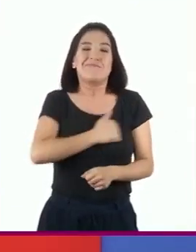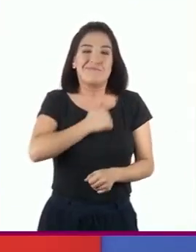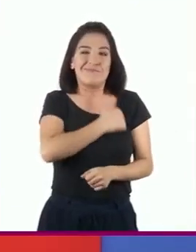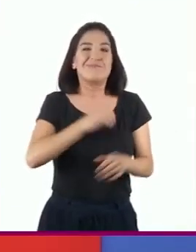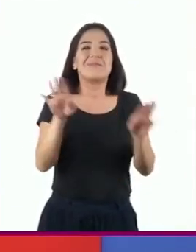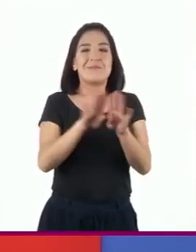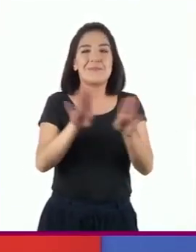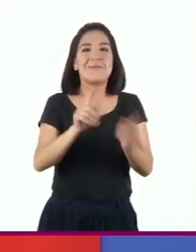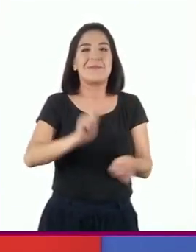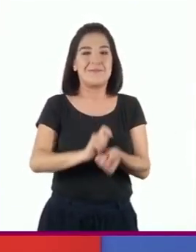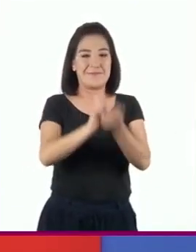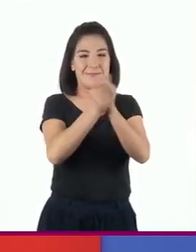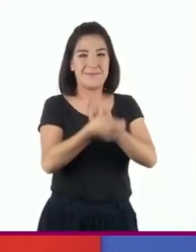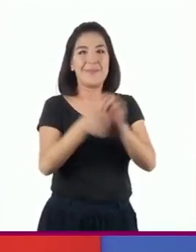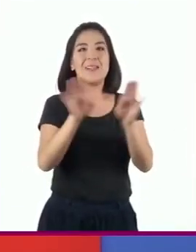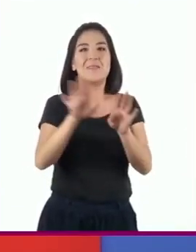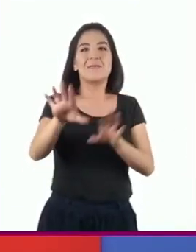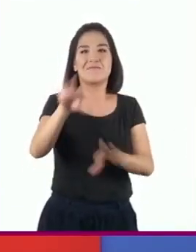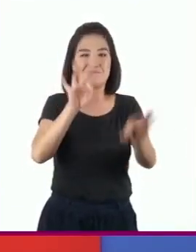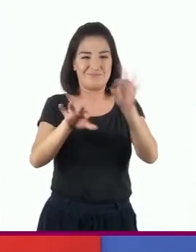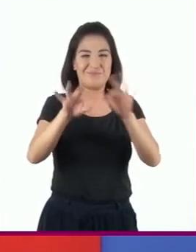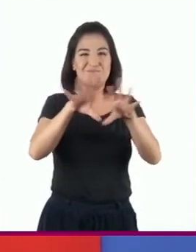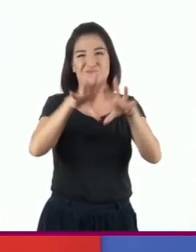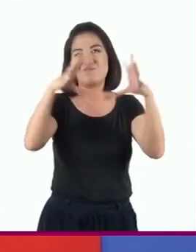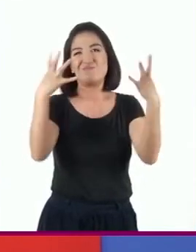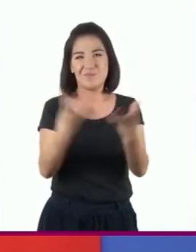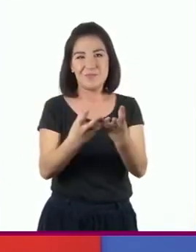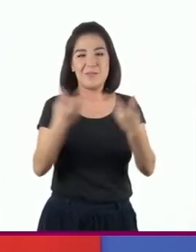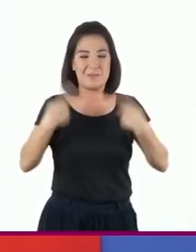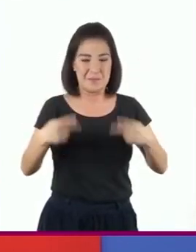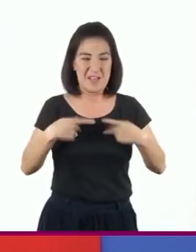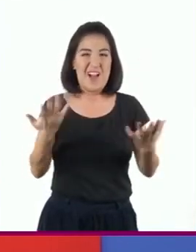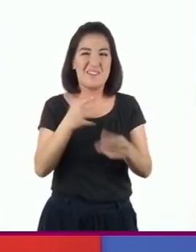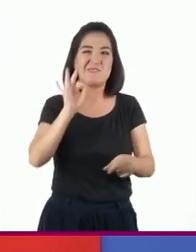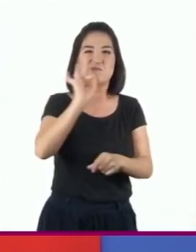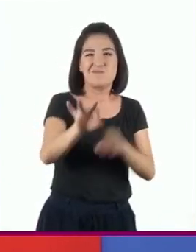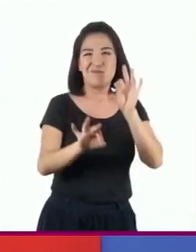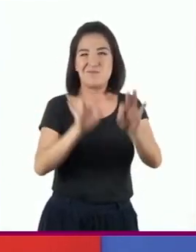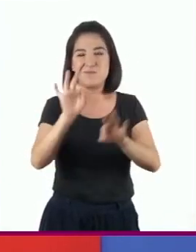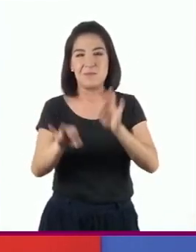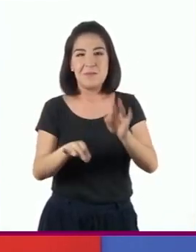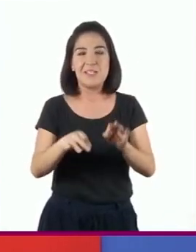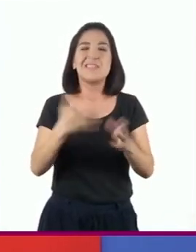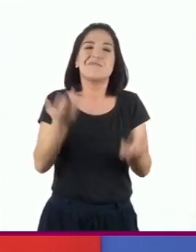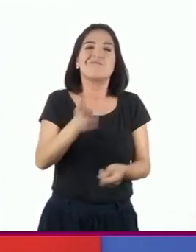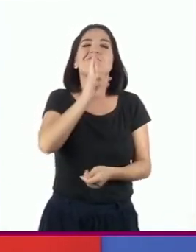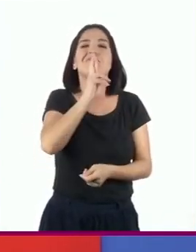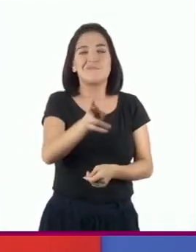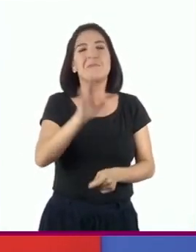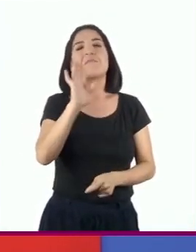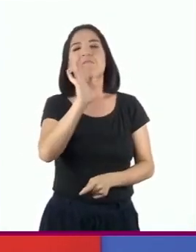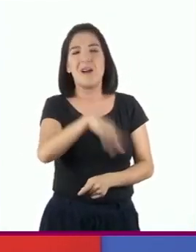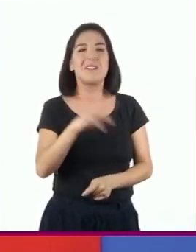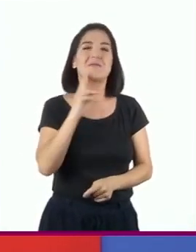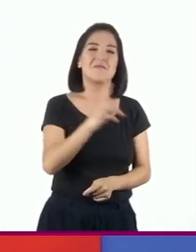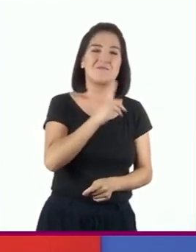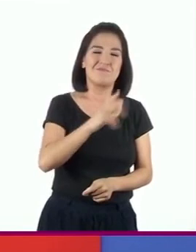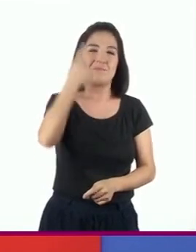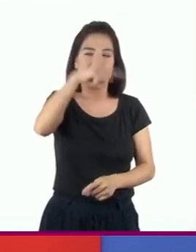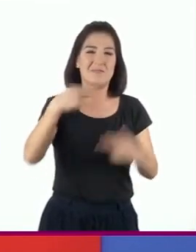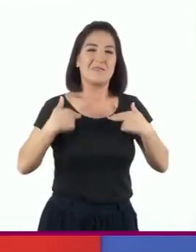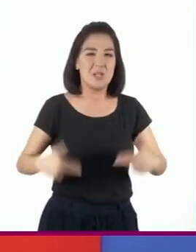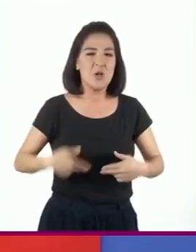adaptan o perecen. La lógica biológica de la selección natural, explicada tan claramente por Darwin,